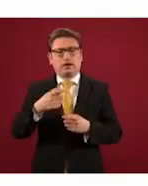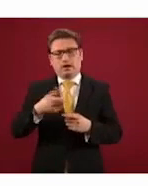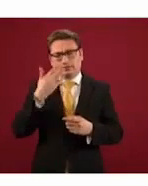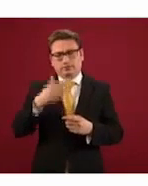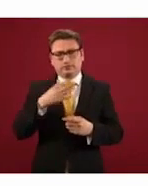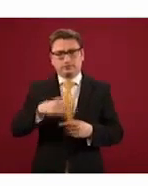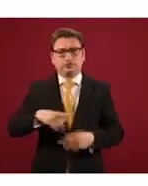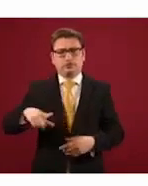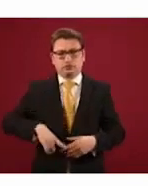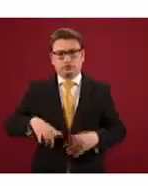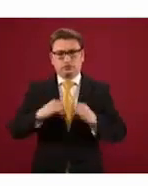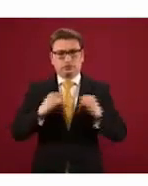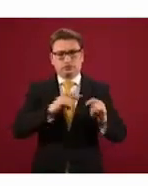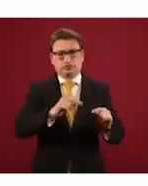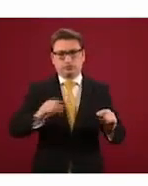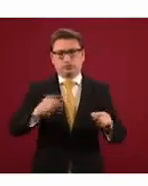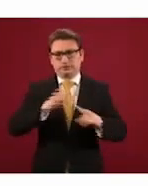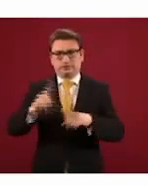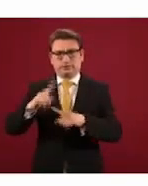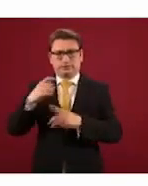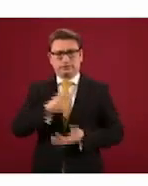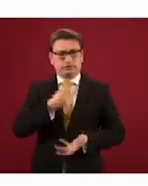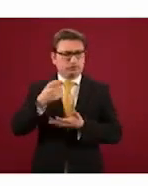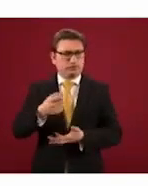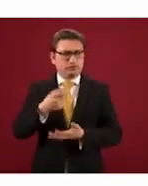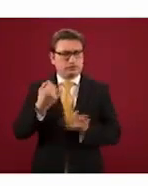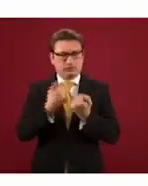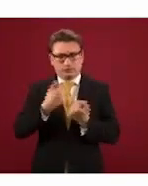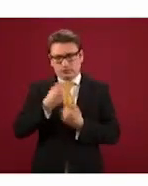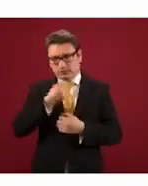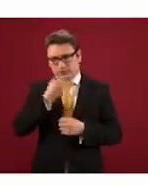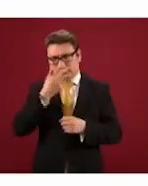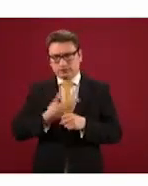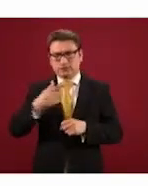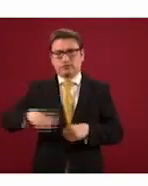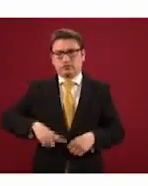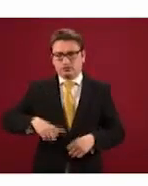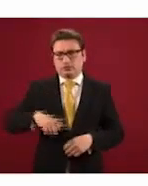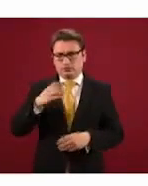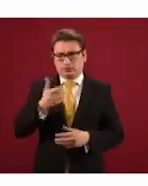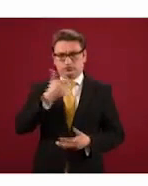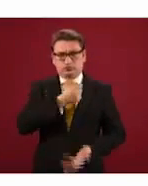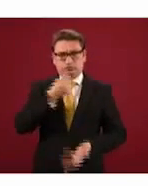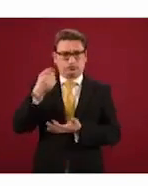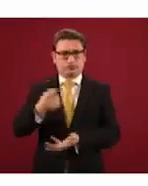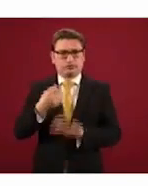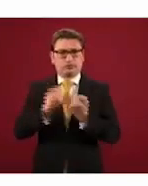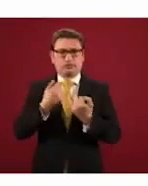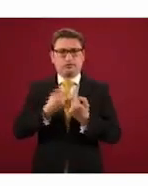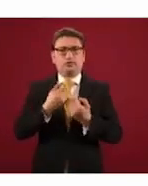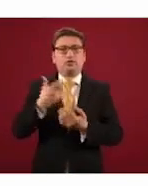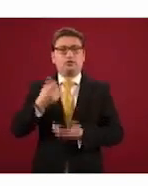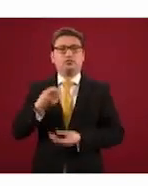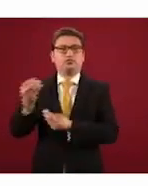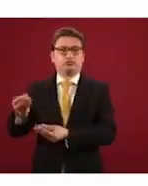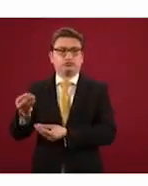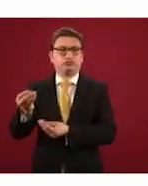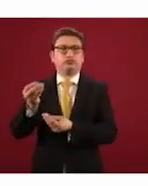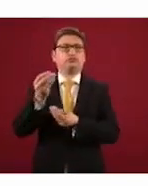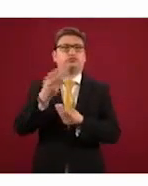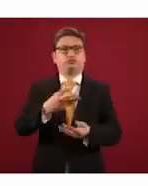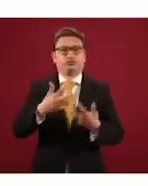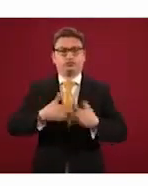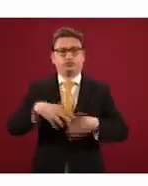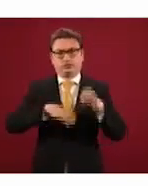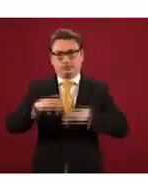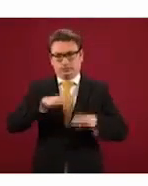varias dependencias del Estado mexicano, incluyendo la Secretaría de Gobernación, y después hay una triangulación de recursos directamente hacia